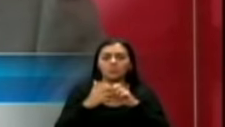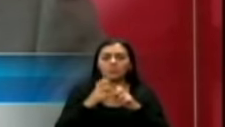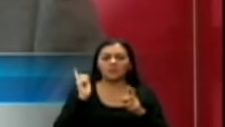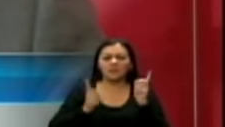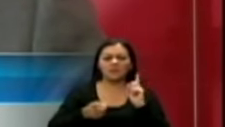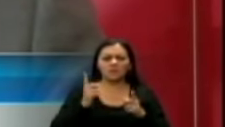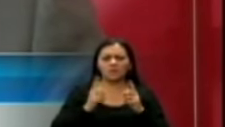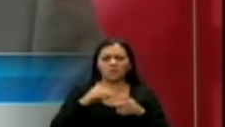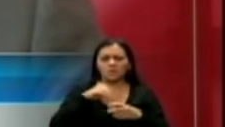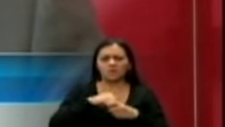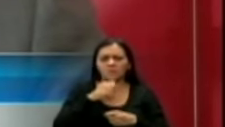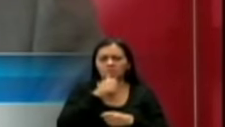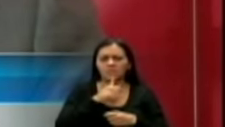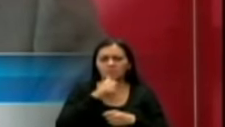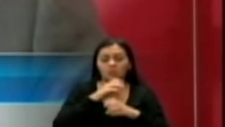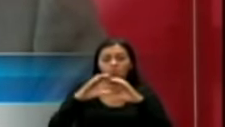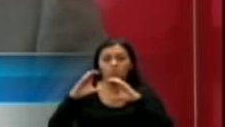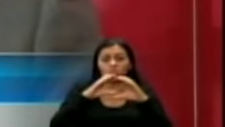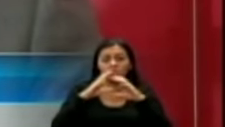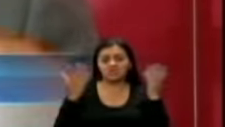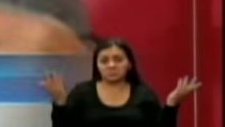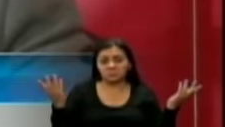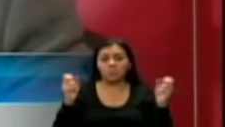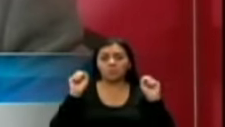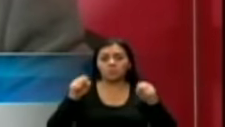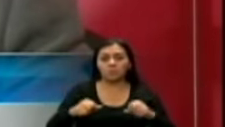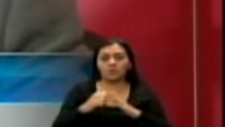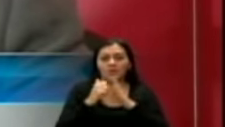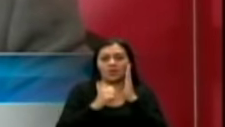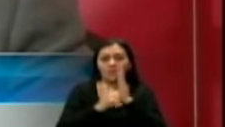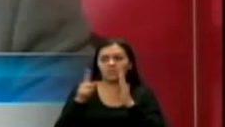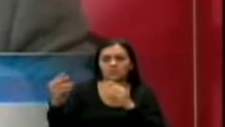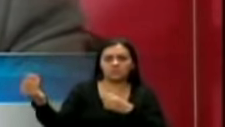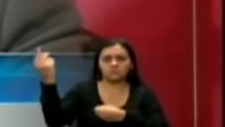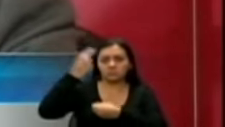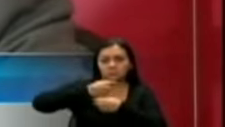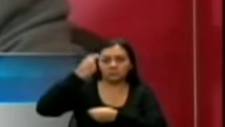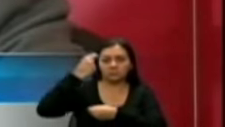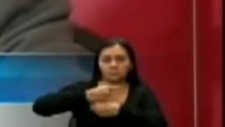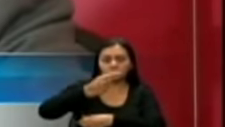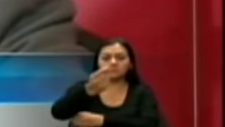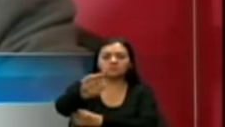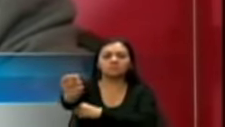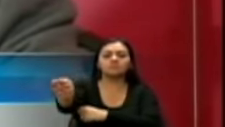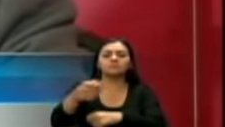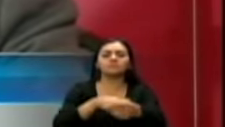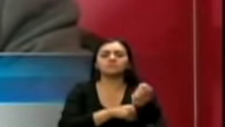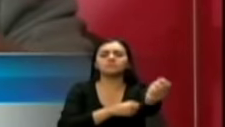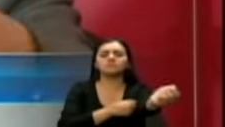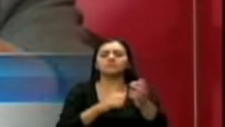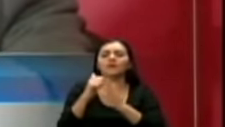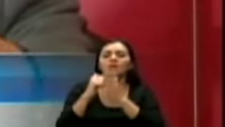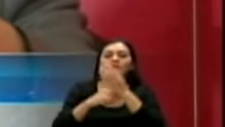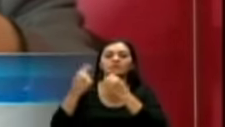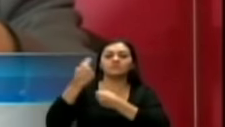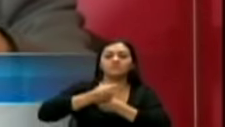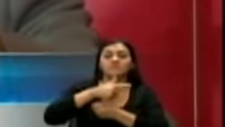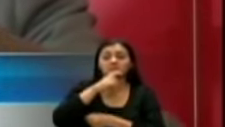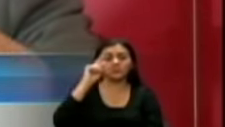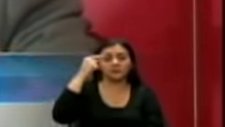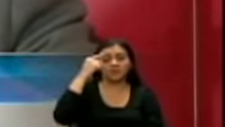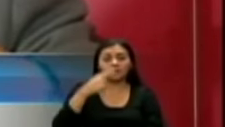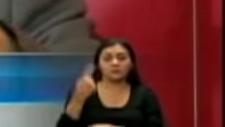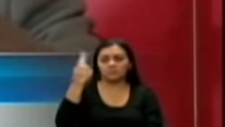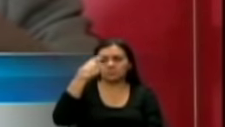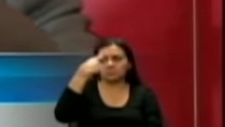dictadura privada de medios de comunicación, donde ellos ponen la agenda pública, ¿no? Y para ellos la agenda pública, ¿cuál es? El Estado. Y la